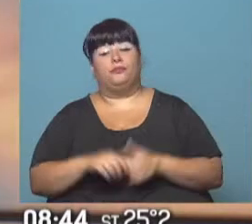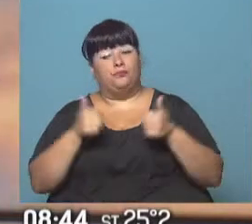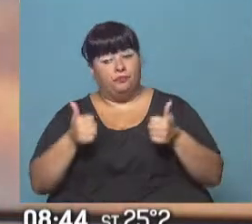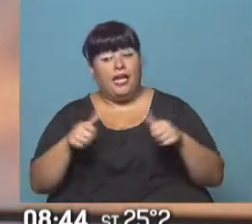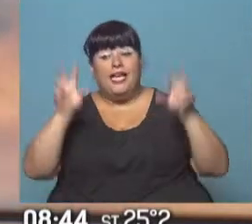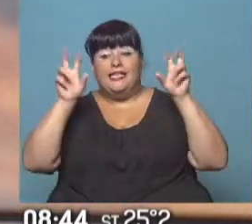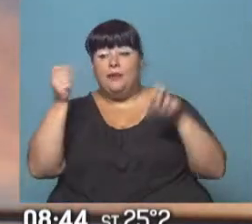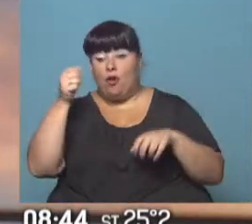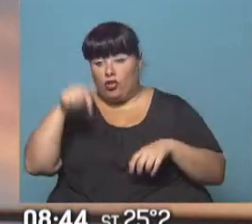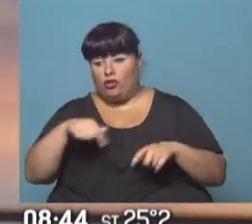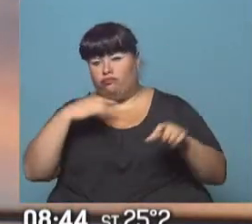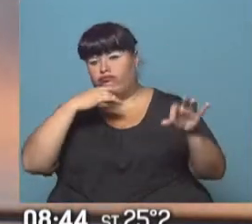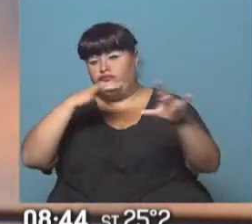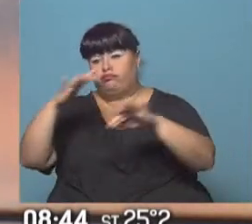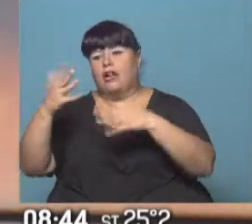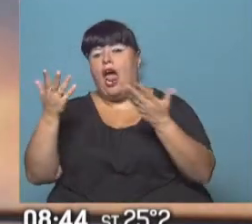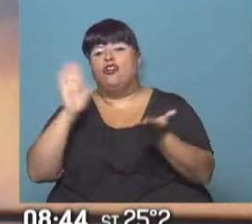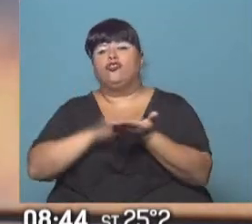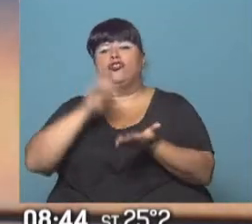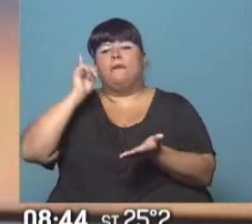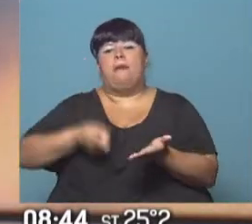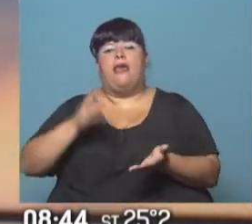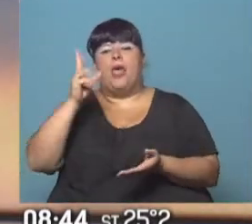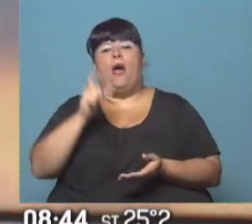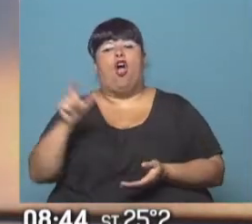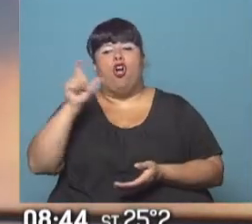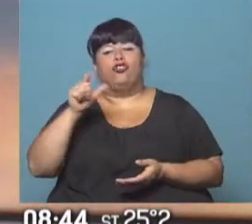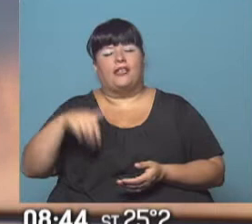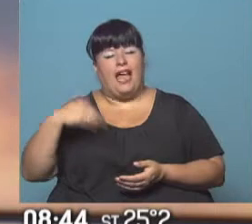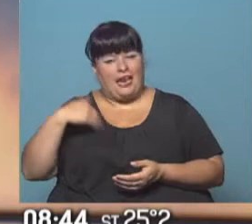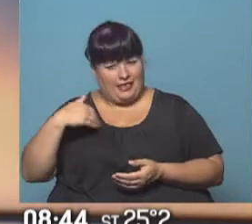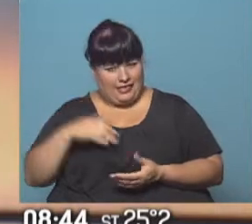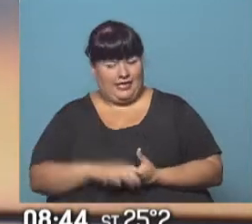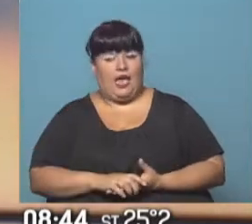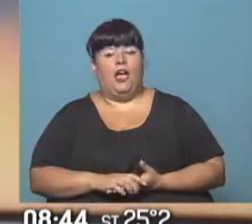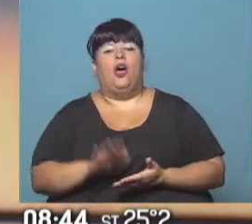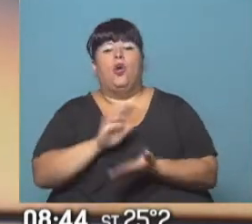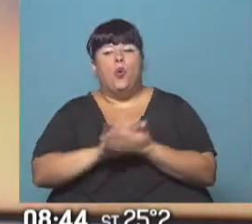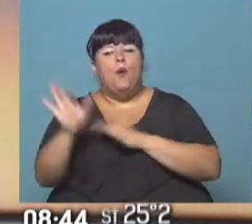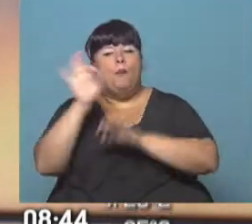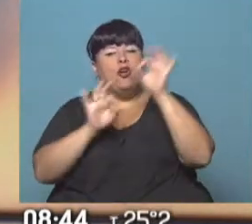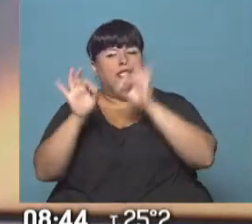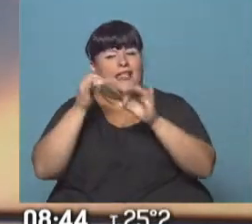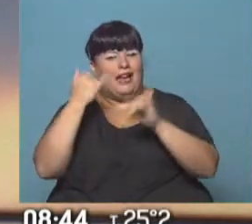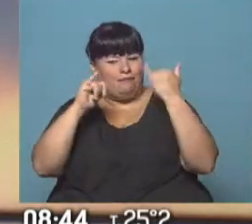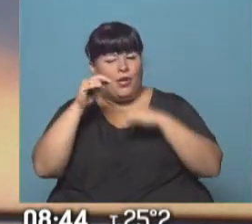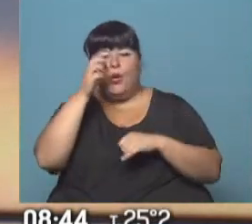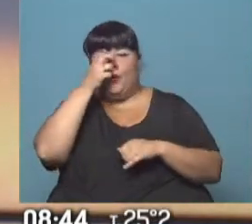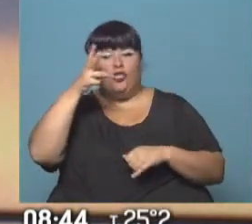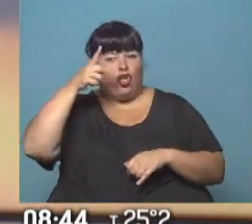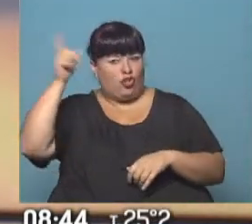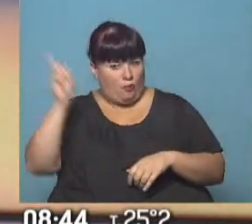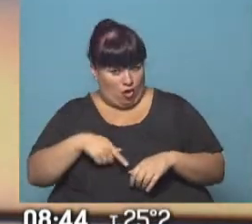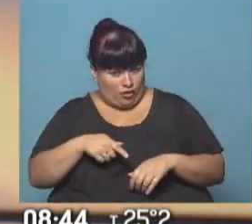Bien, es uno de los temas del día con muchas repercusiones, claro, la decisión adoptada por el Banco Central de la República Argentina. Hay nueva tasa de referencia en el país,